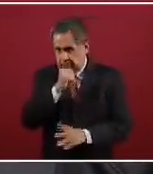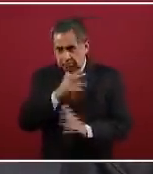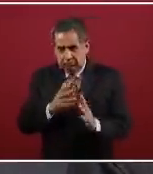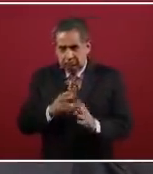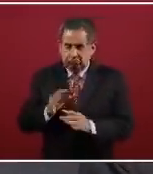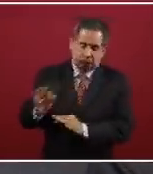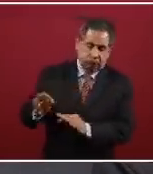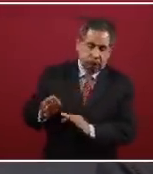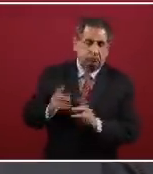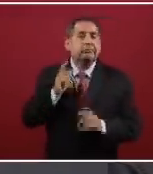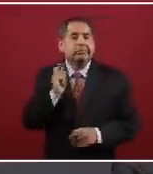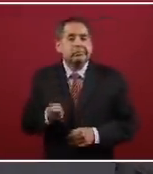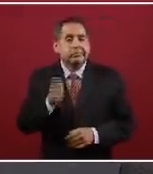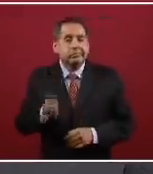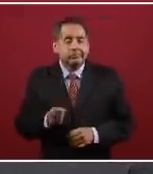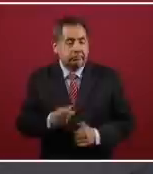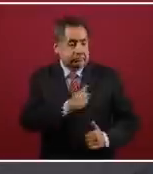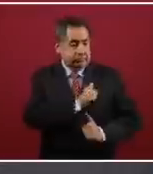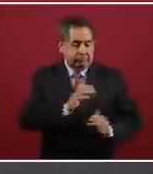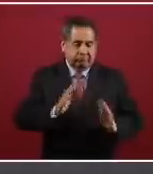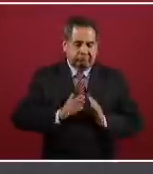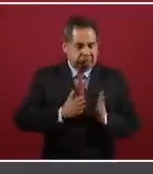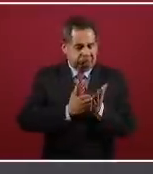el ejército, ¿sí?,